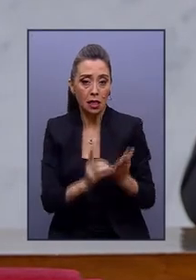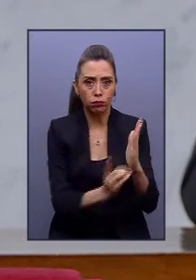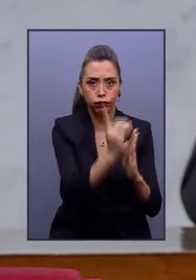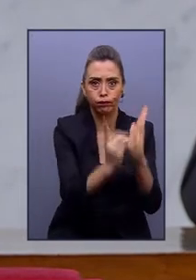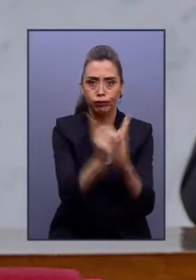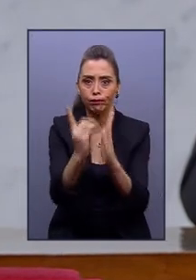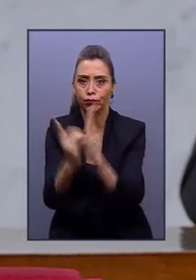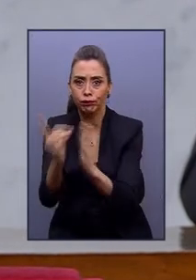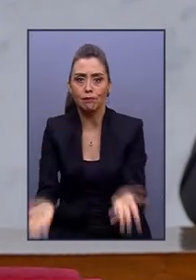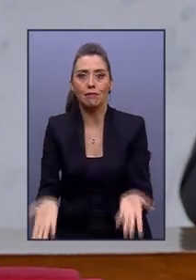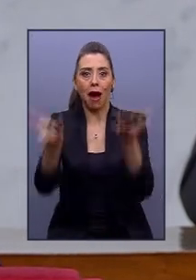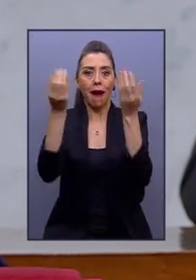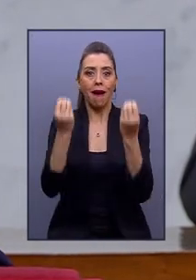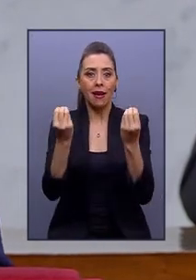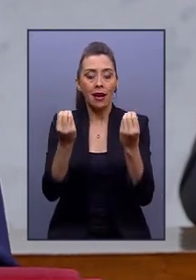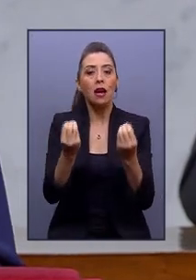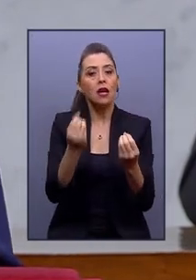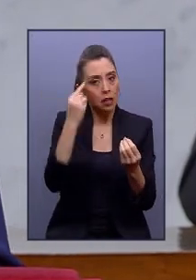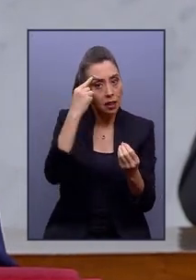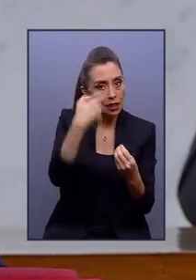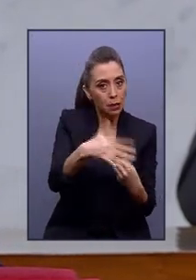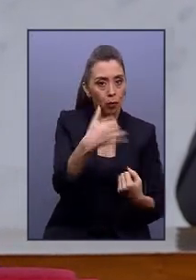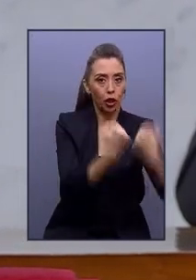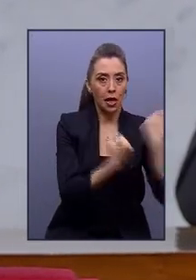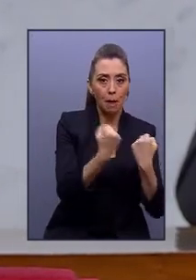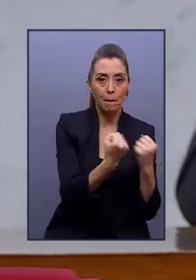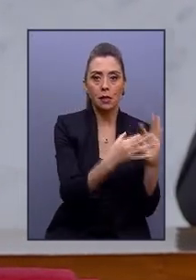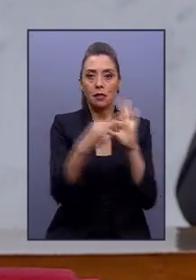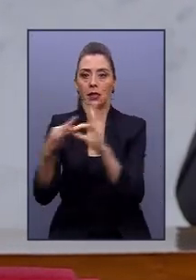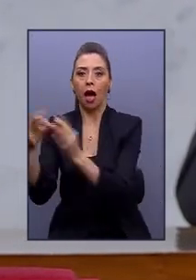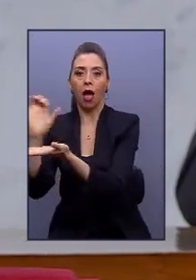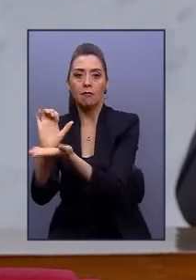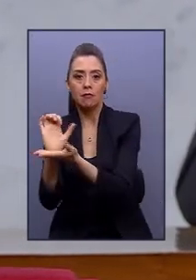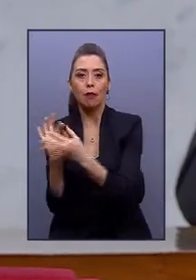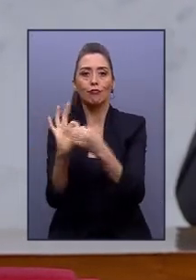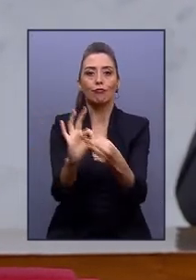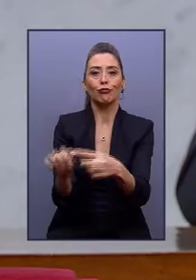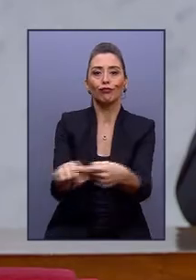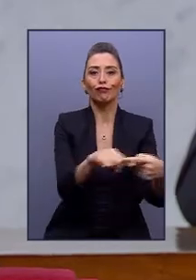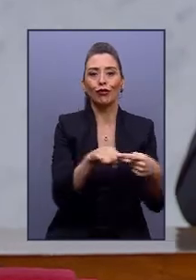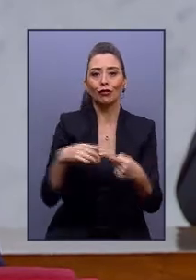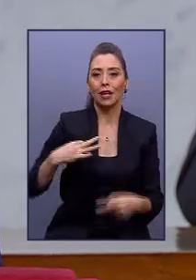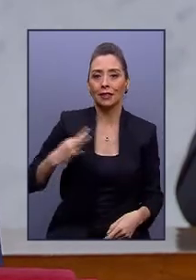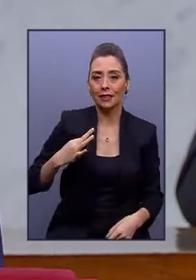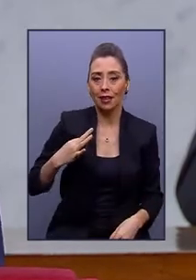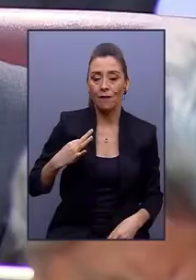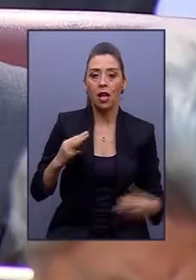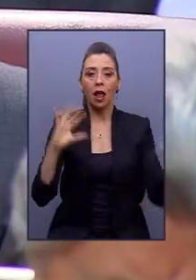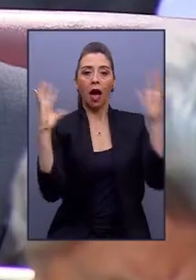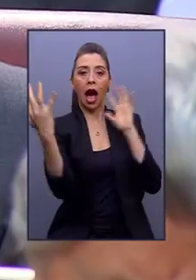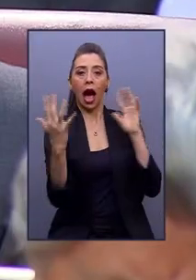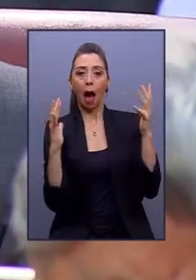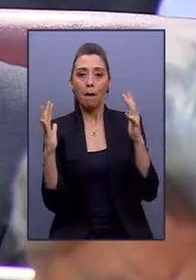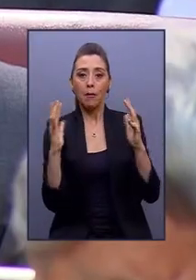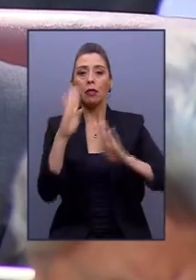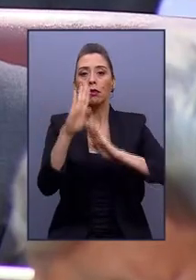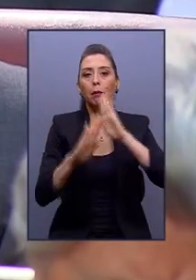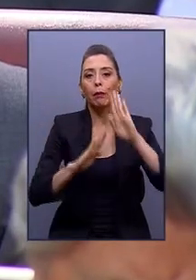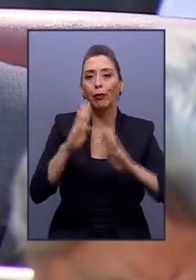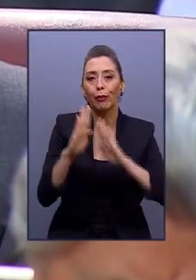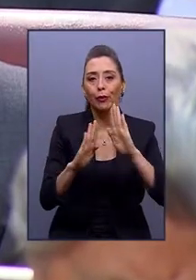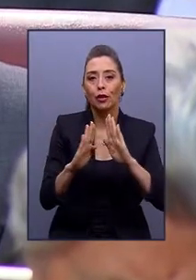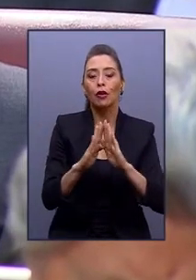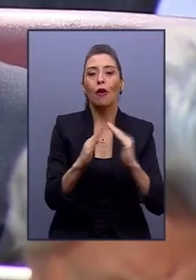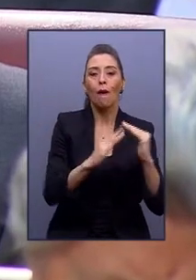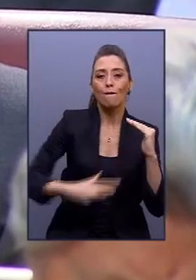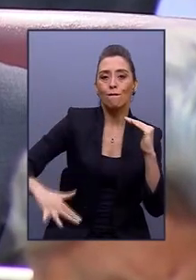crecimiento, con áreas estratégicas consensuadas entre las empresas, el Estado y la sociedad civil, donde nuestro medio ambiente esté protegido, donde